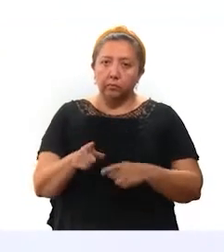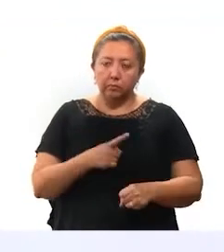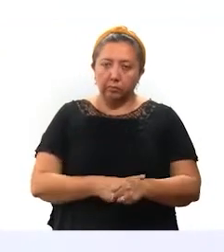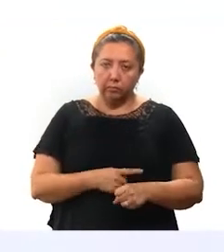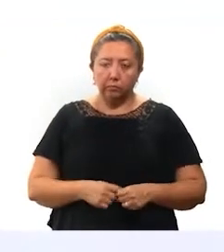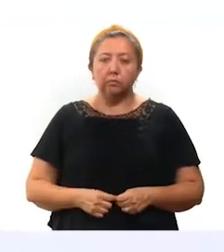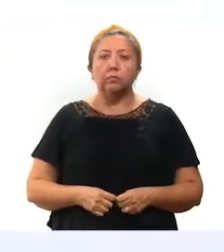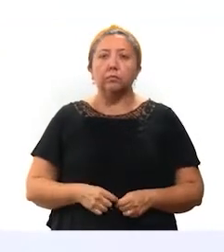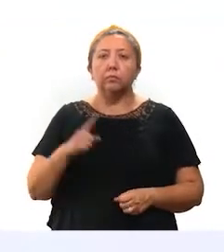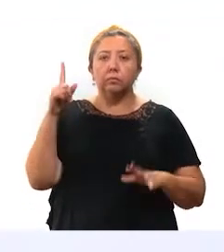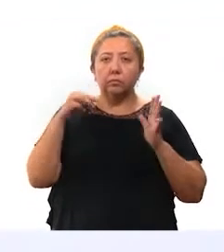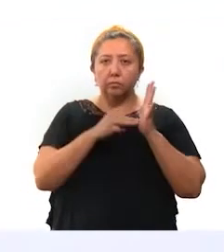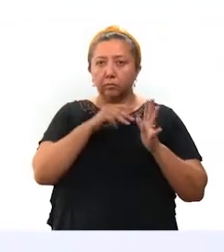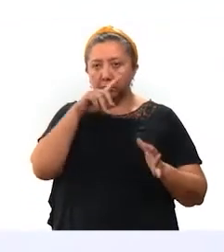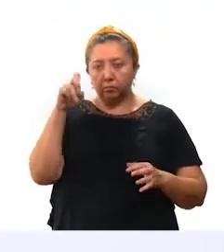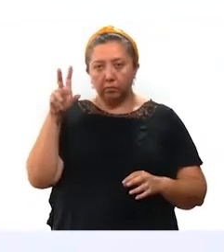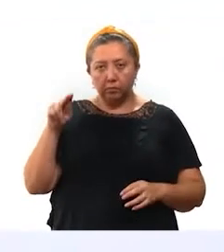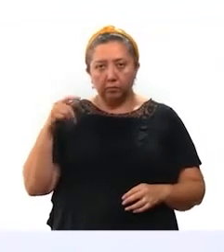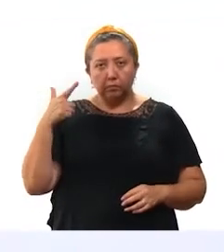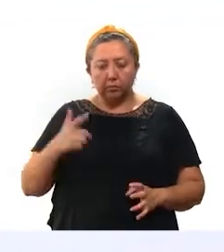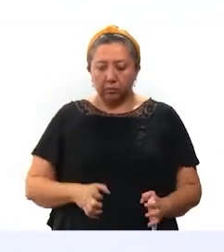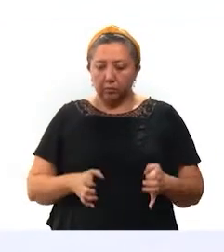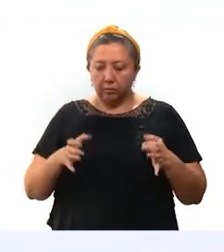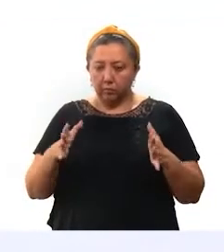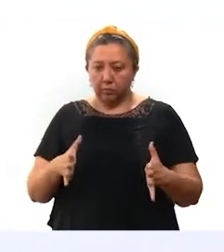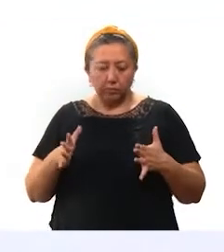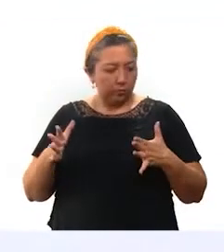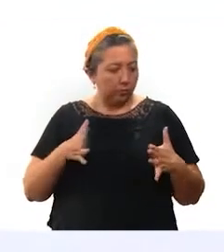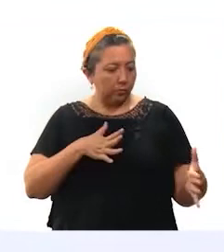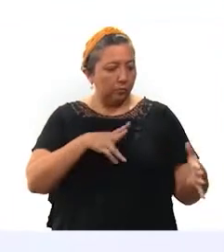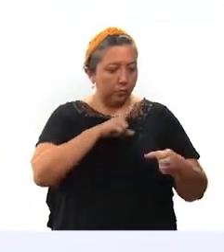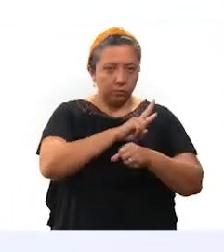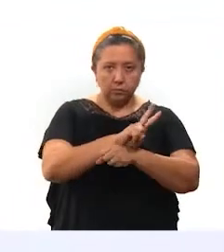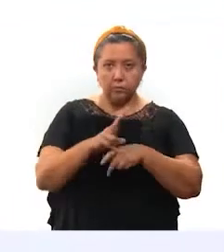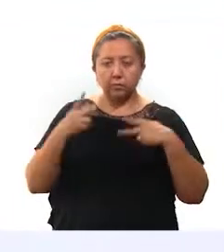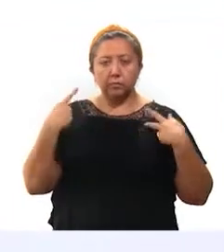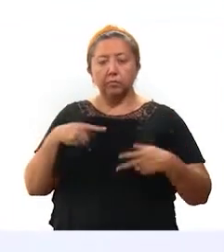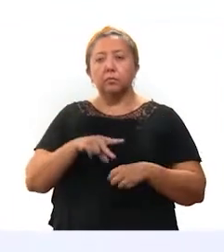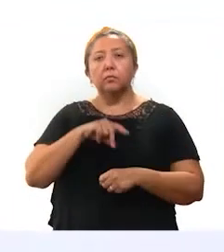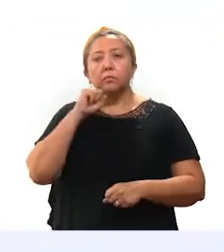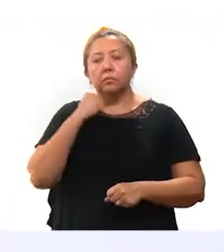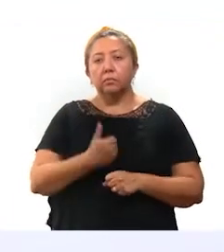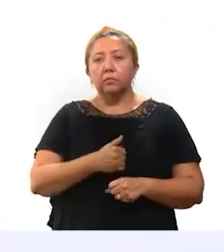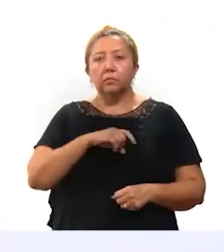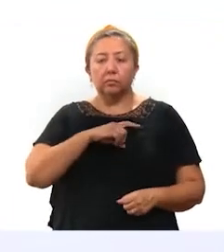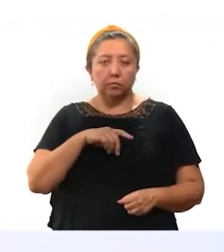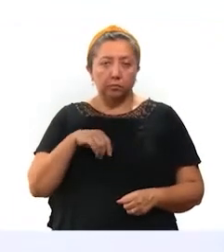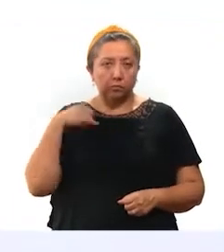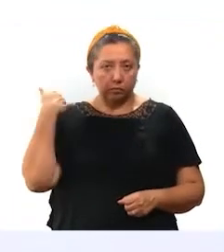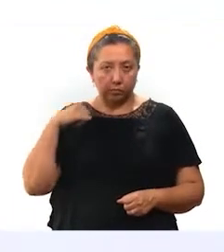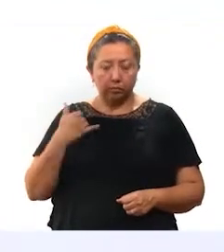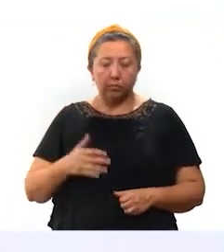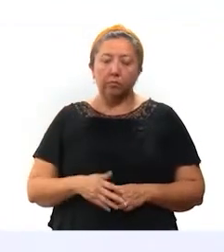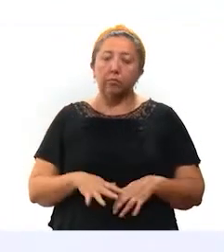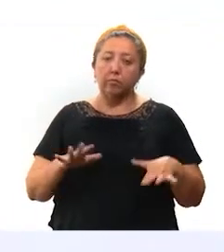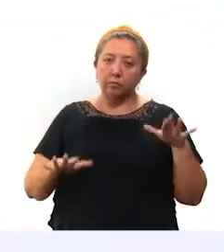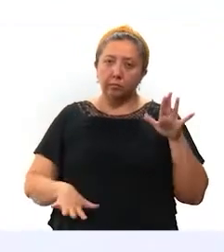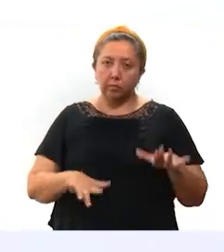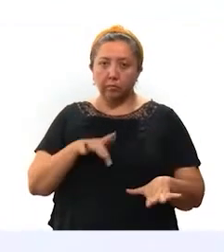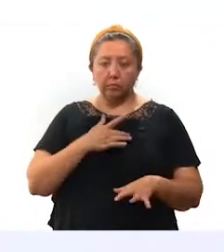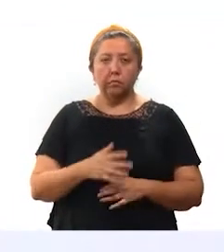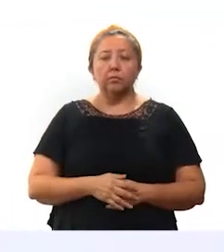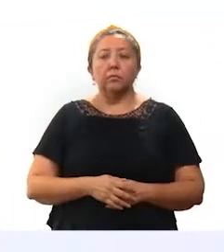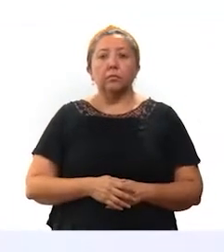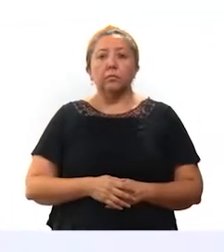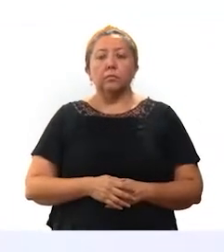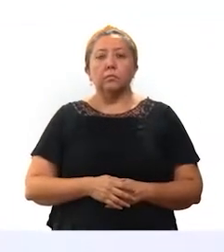casos activos, 1.187 están estables, aislados, monitoreados por personal médico de los servicios de salud de Yucatán. Presentan